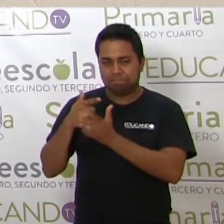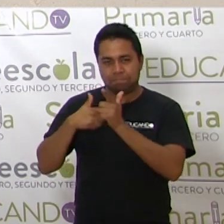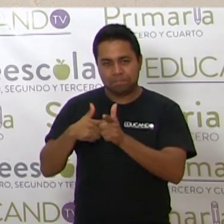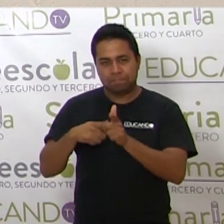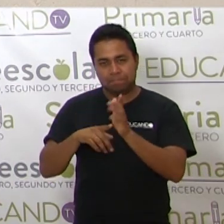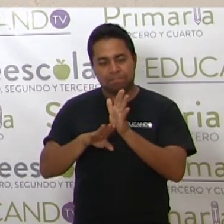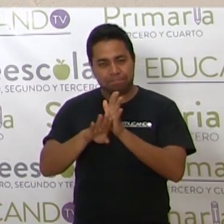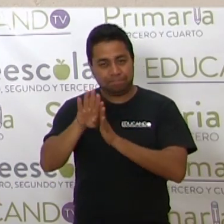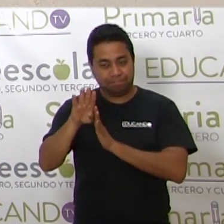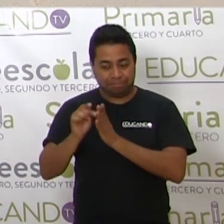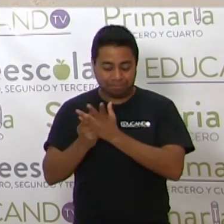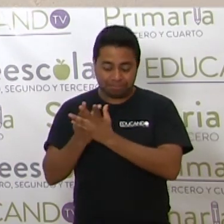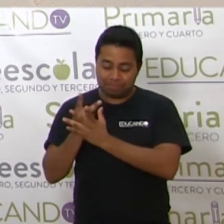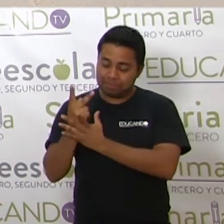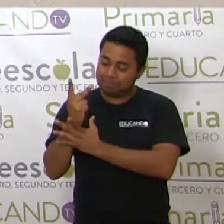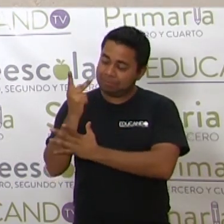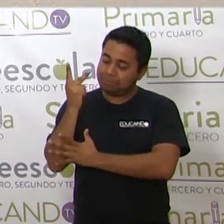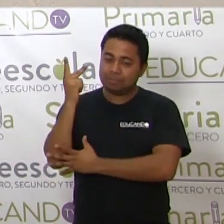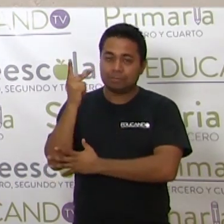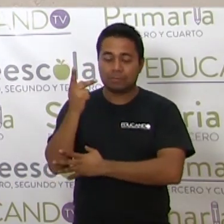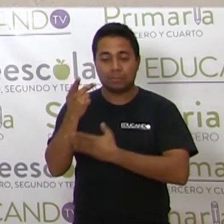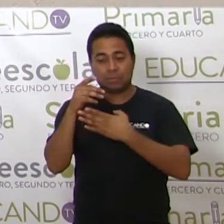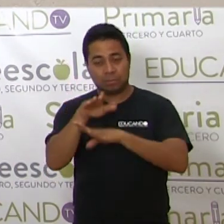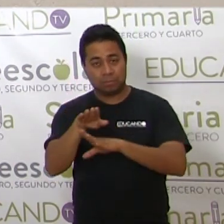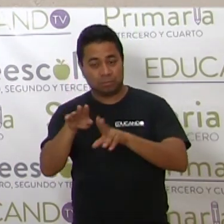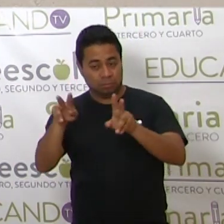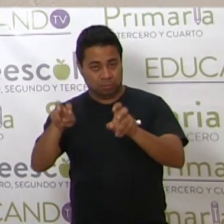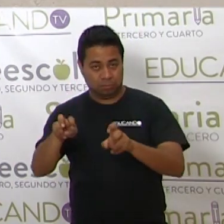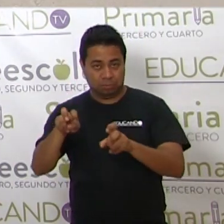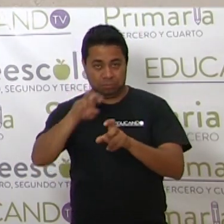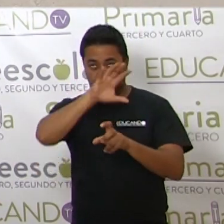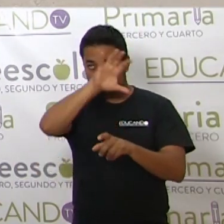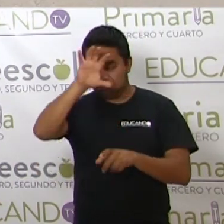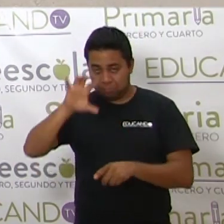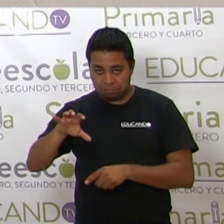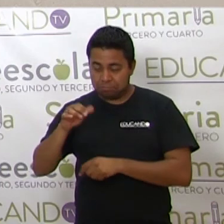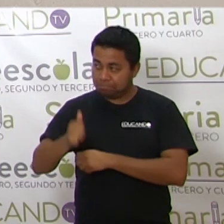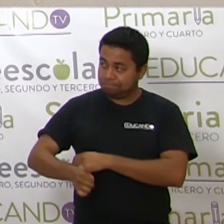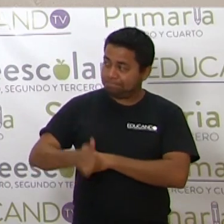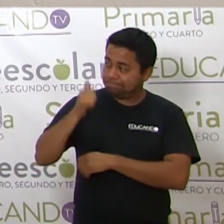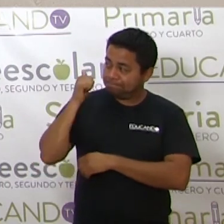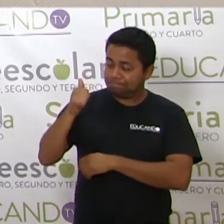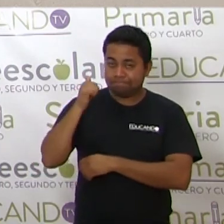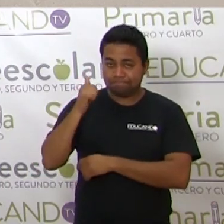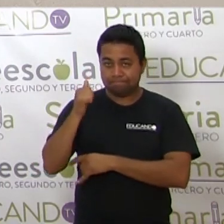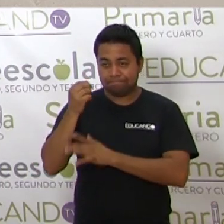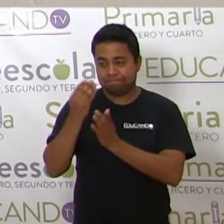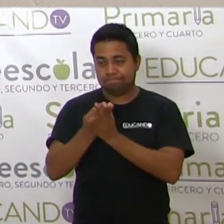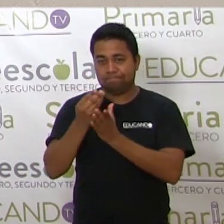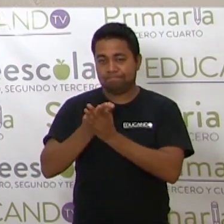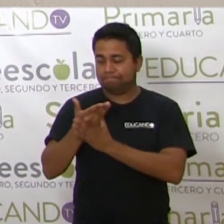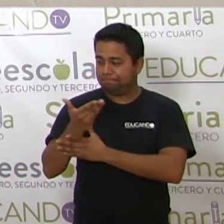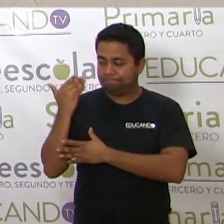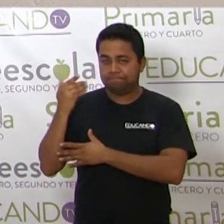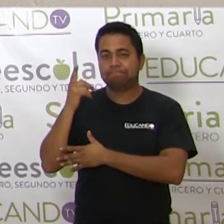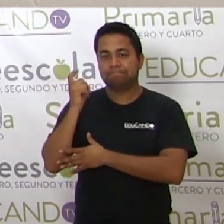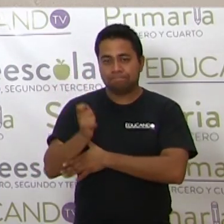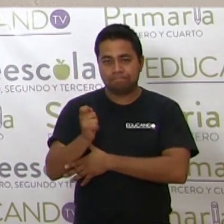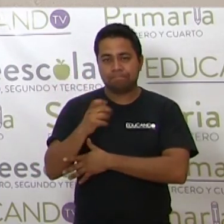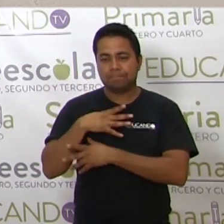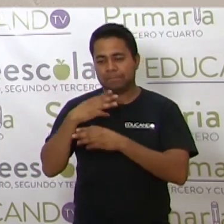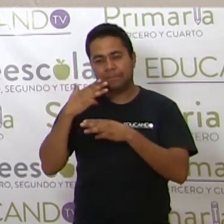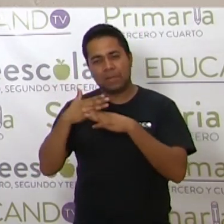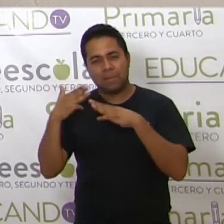creciendo y pues bueno hablando de ambientaciones nos pusieron desde la vez de la sesión anterior nuestras amigas de